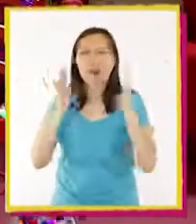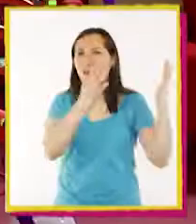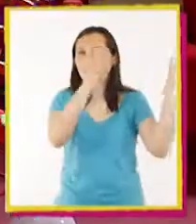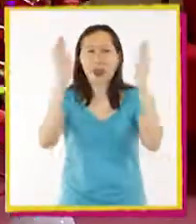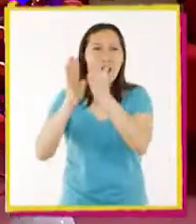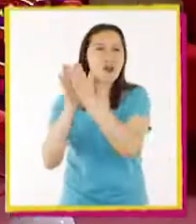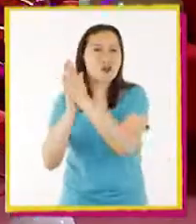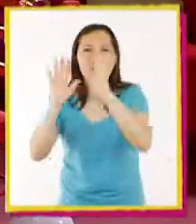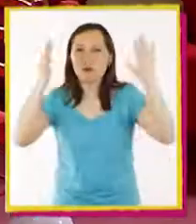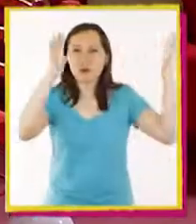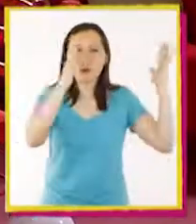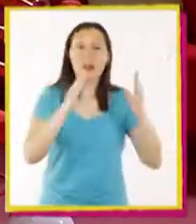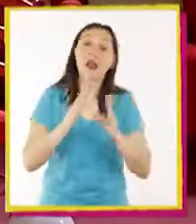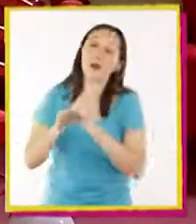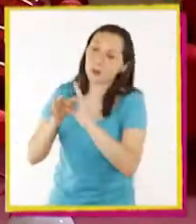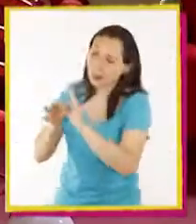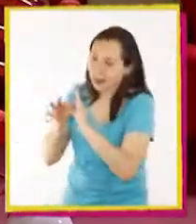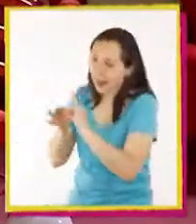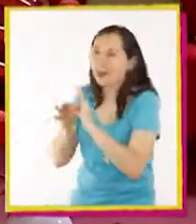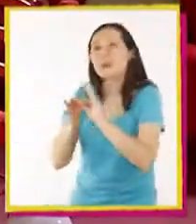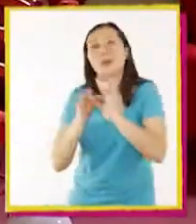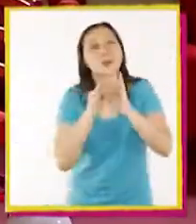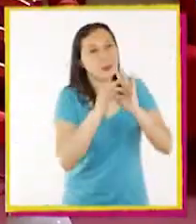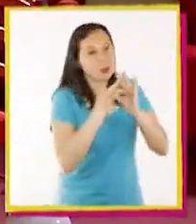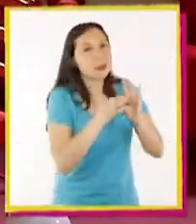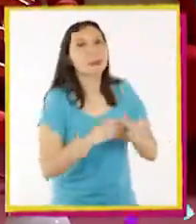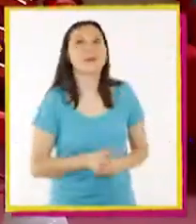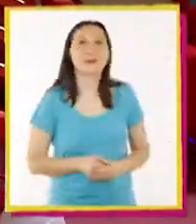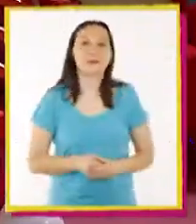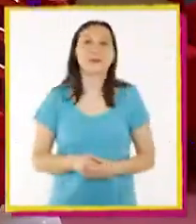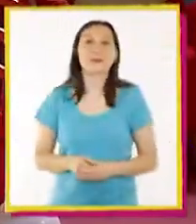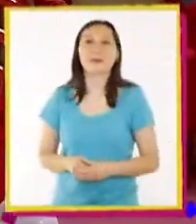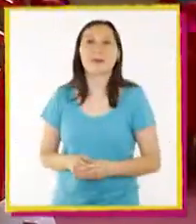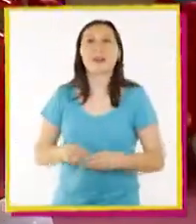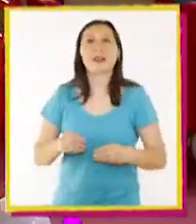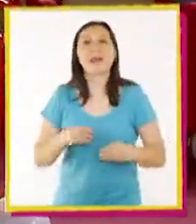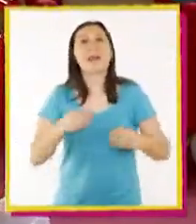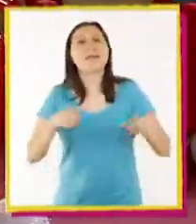Oh, ¡muchas gracias, muchas gracias!